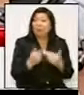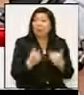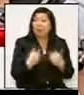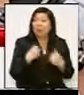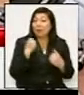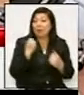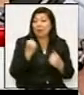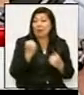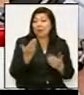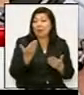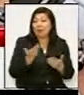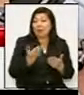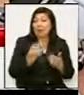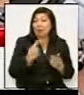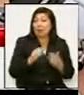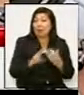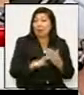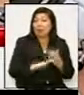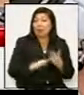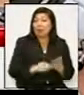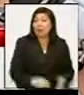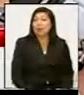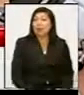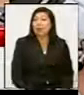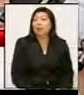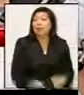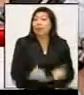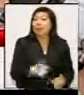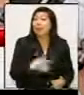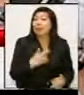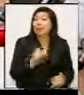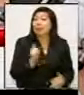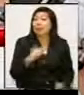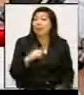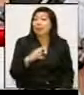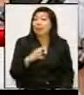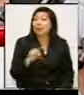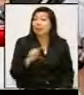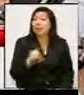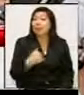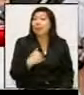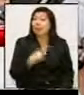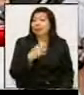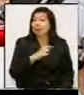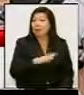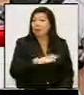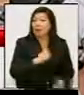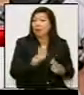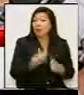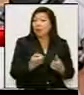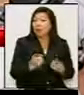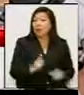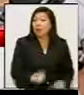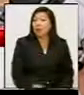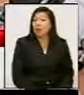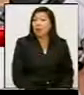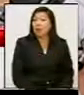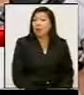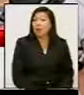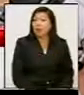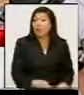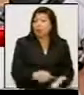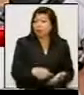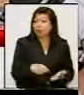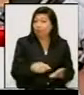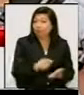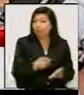que se brinde un servicio bajo condiciones de idoneidad, y en ese sentido el Indecopi está fiscalizándolo, ¿no? Y cuando le enviemos el